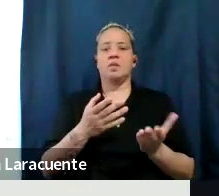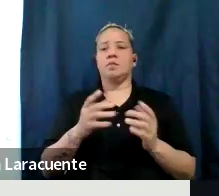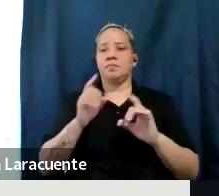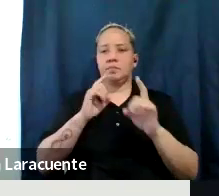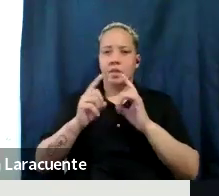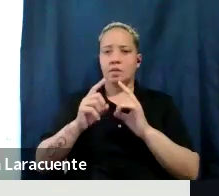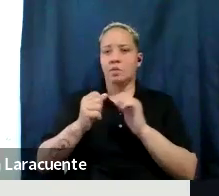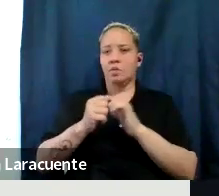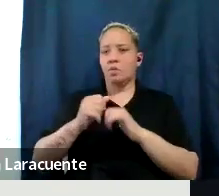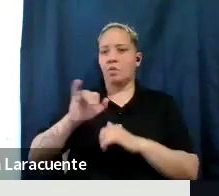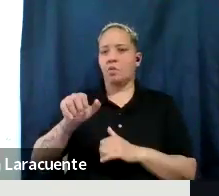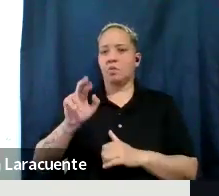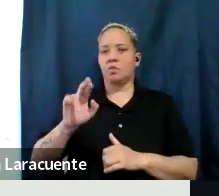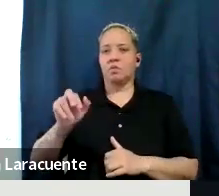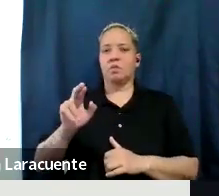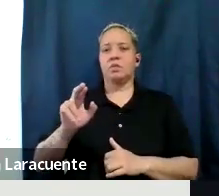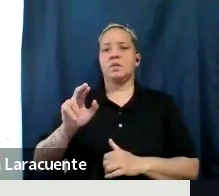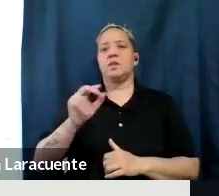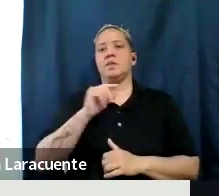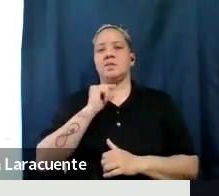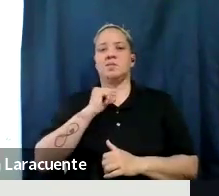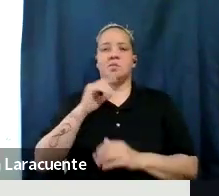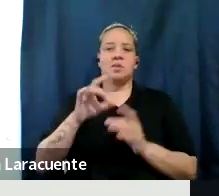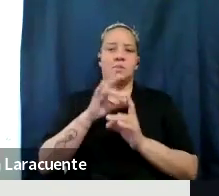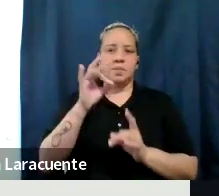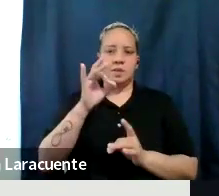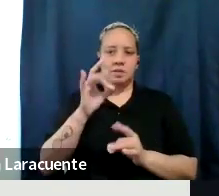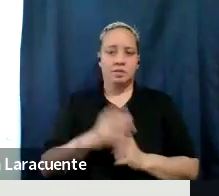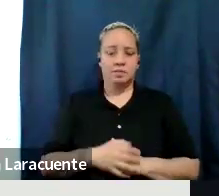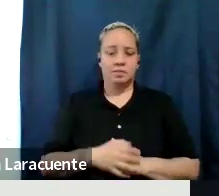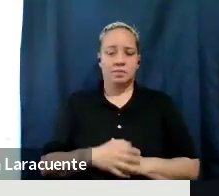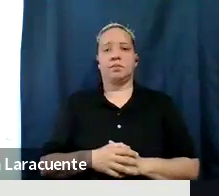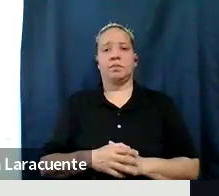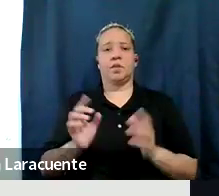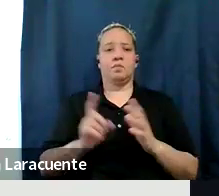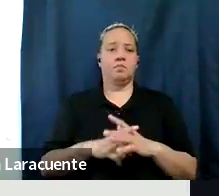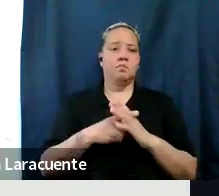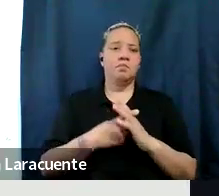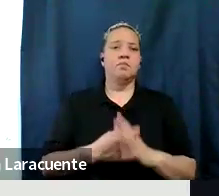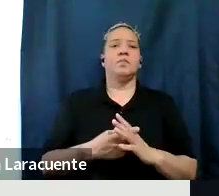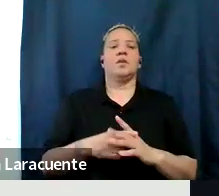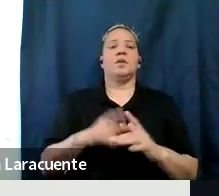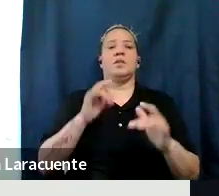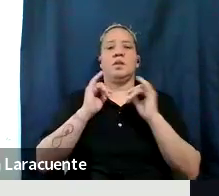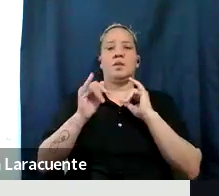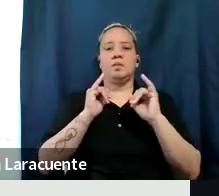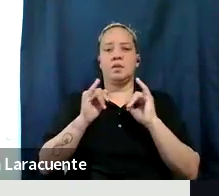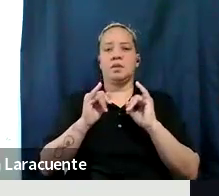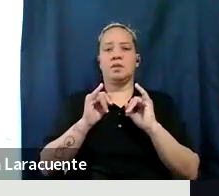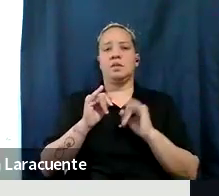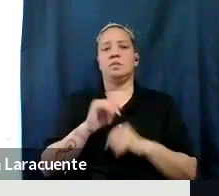Jiménez, sacerdote del espíritu. Al principio de la entrevista, Negrón Muñoz